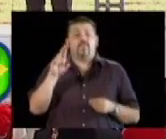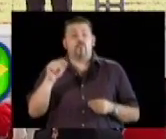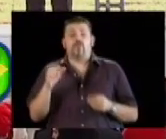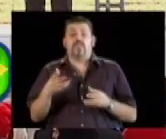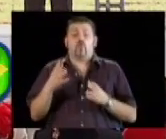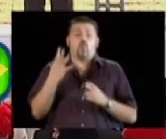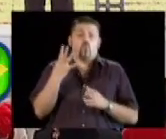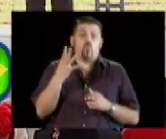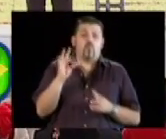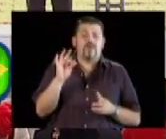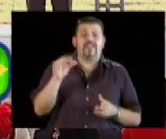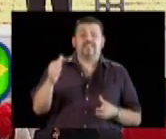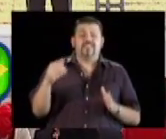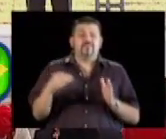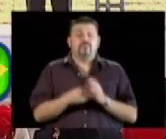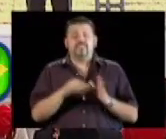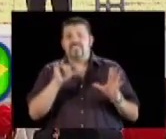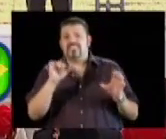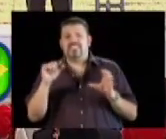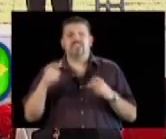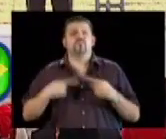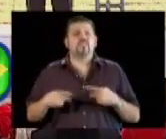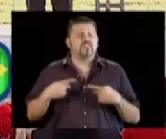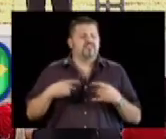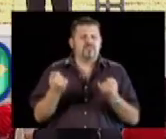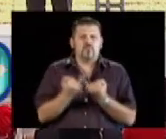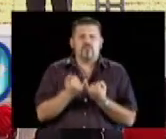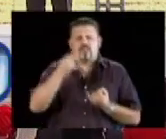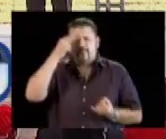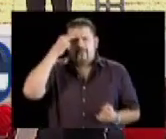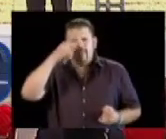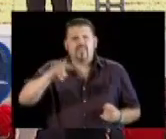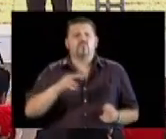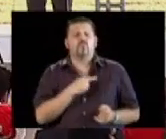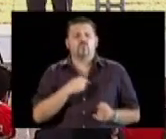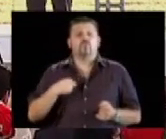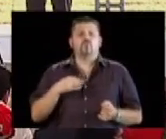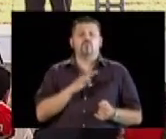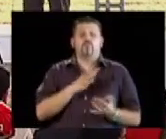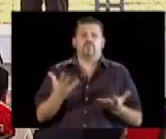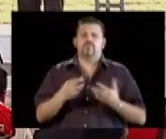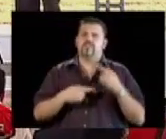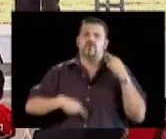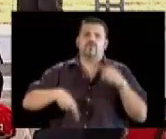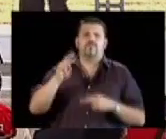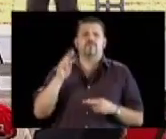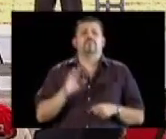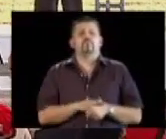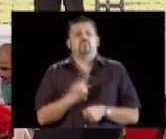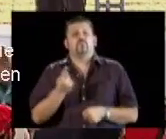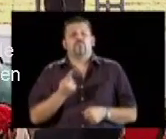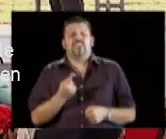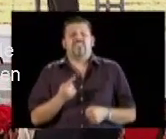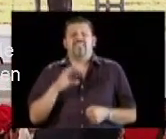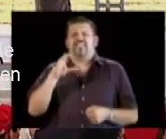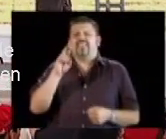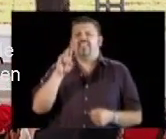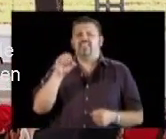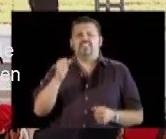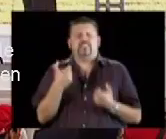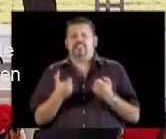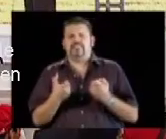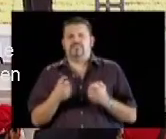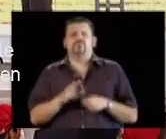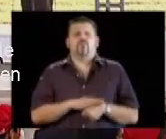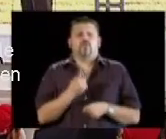46,160 gentes, y que creo que en México podemos superarlo con creces, por eso el Aztecaso. ¿Pero por qué la crisis? Porque la diferencia de